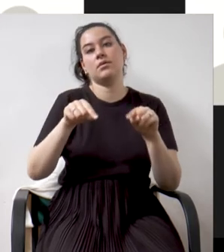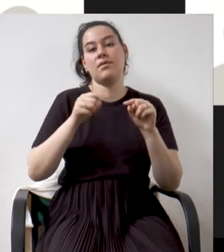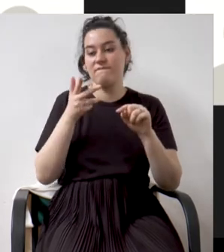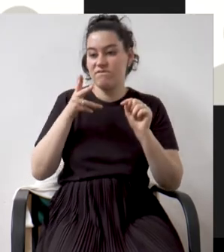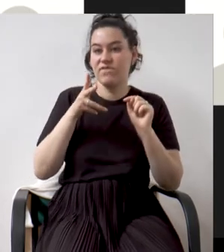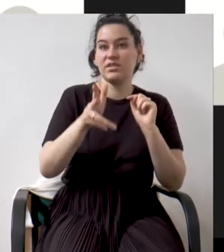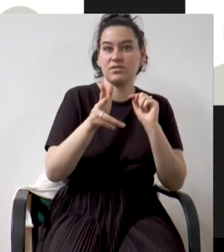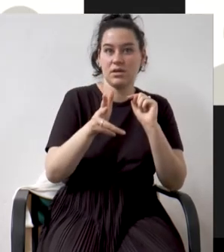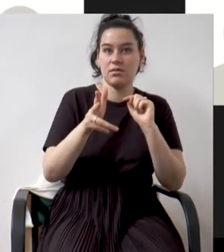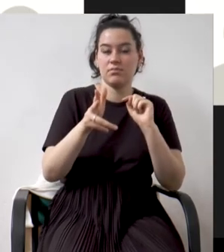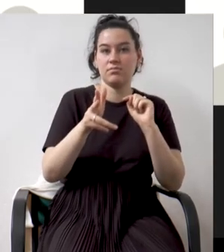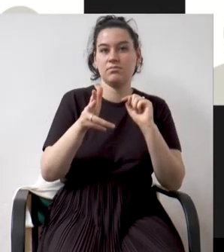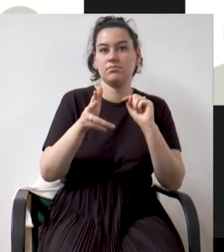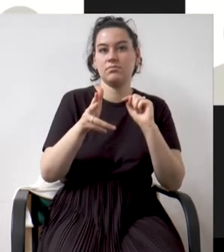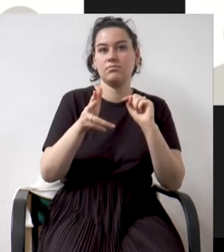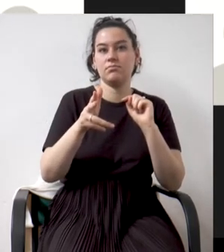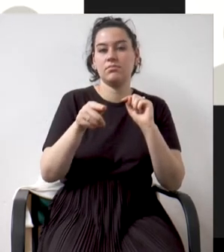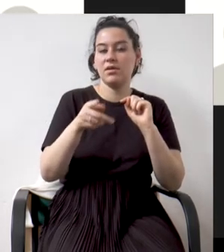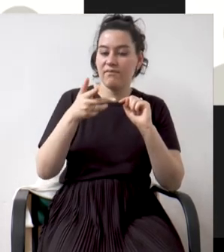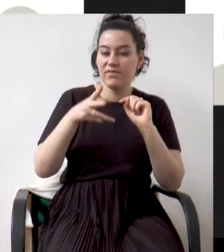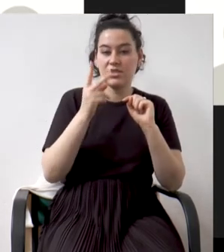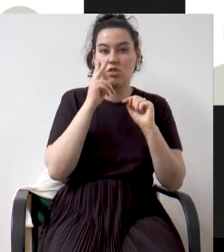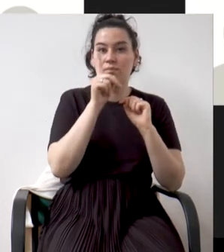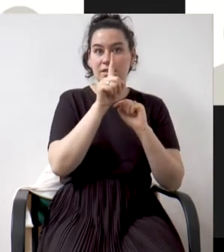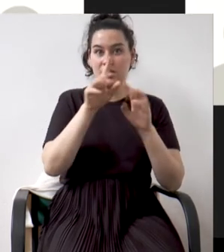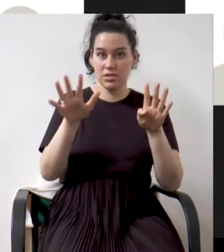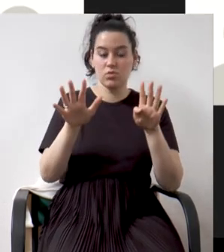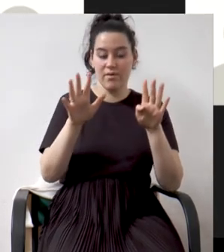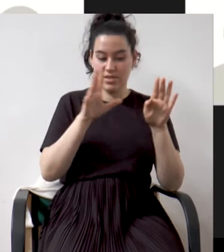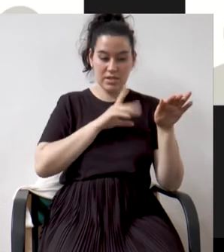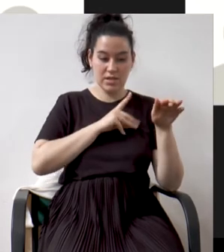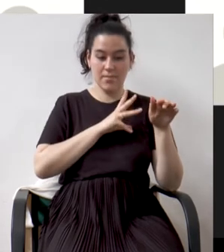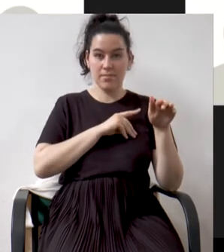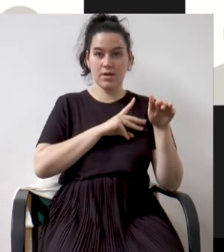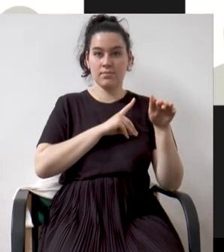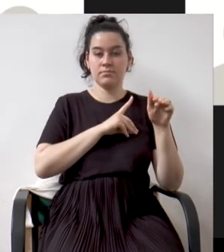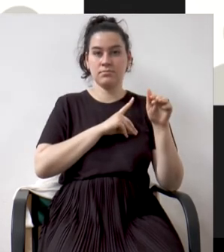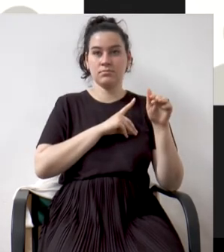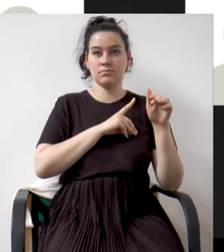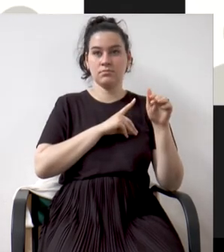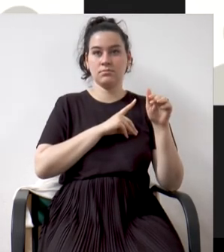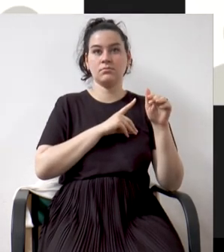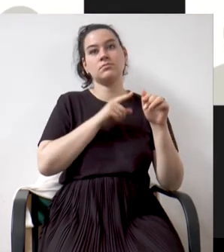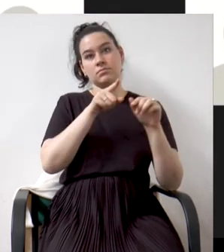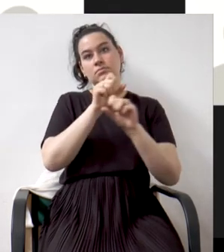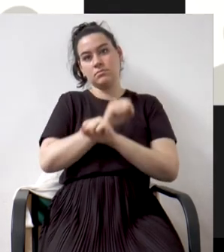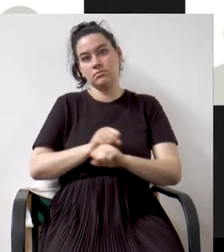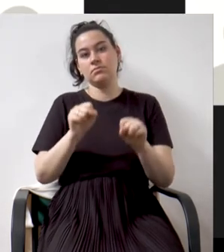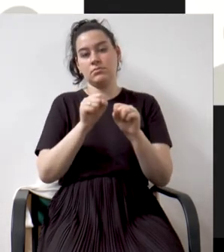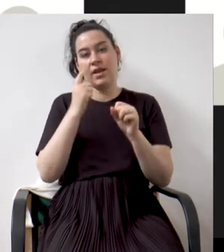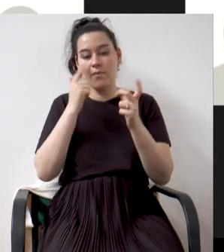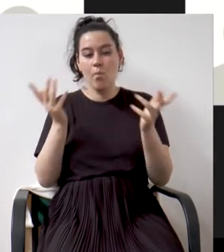fecha que fue en el 2019, en el mes de diciembre, y convocando,